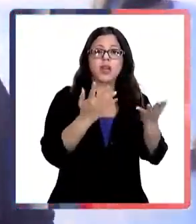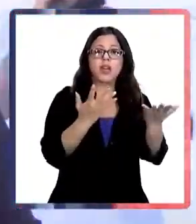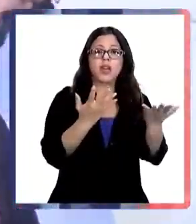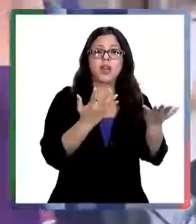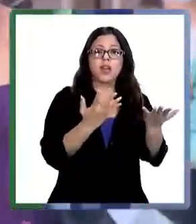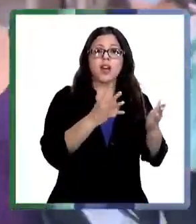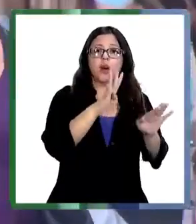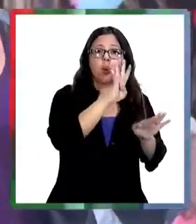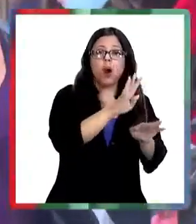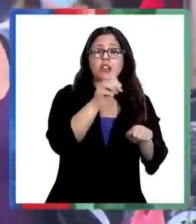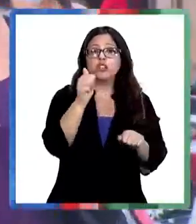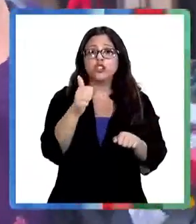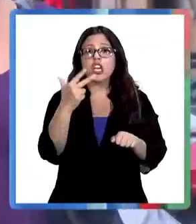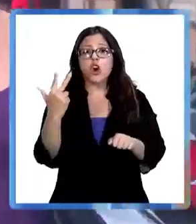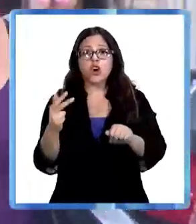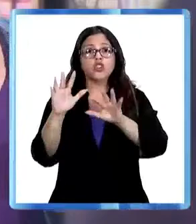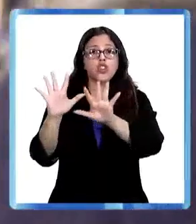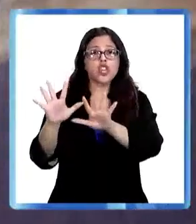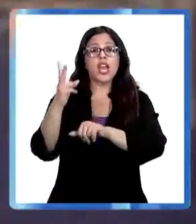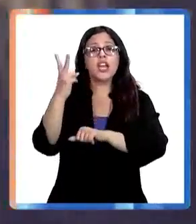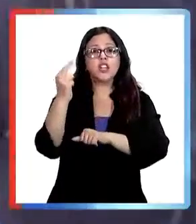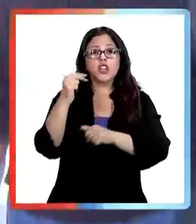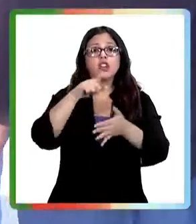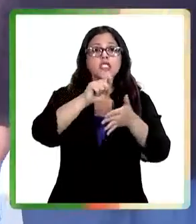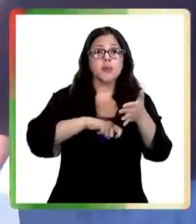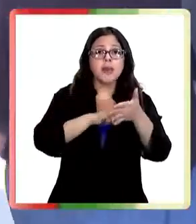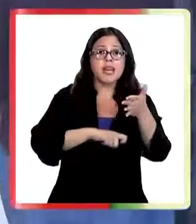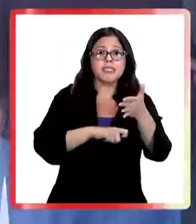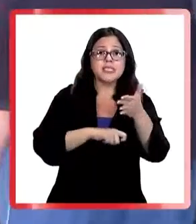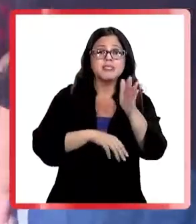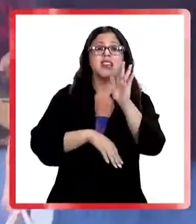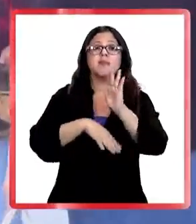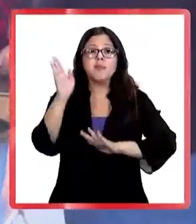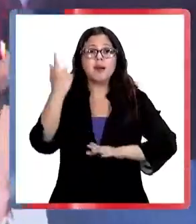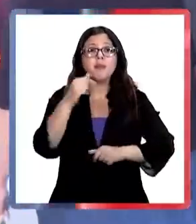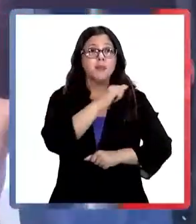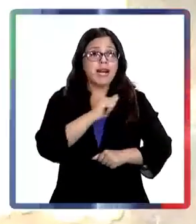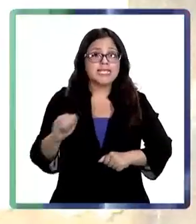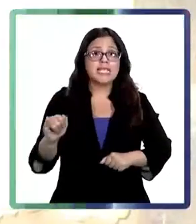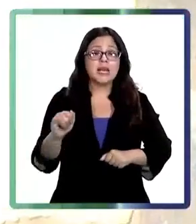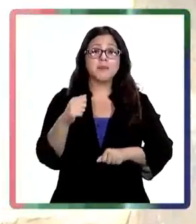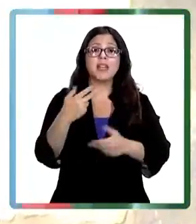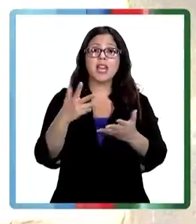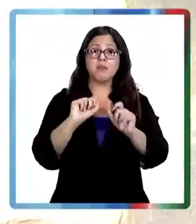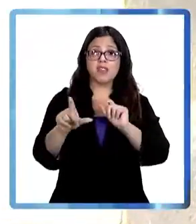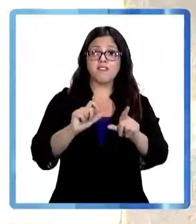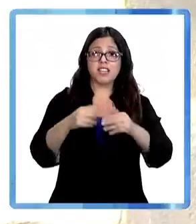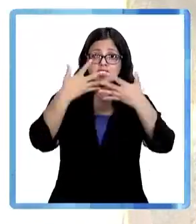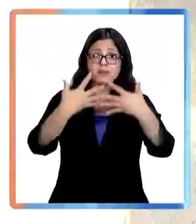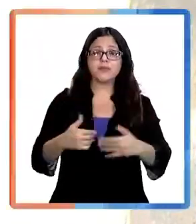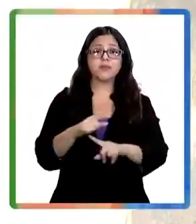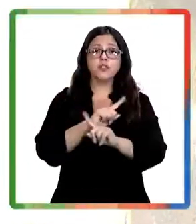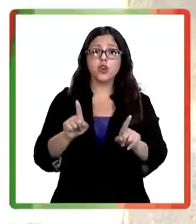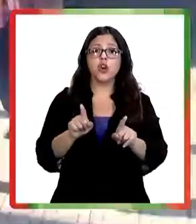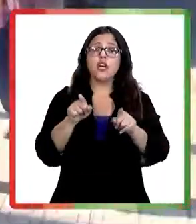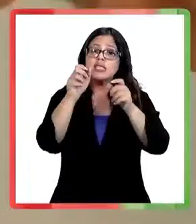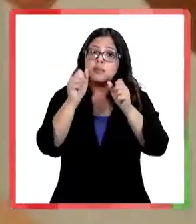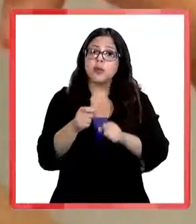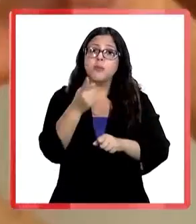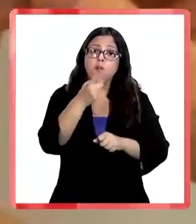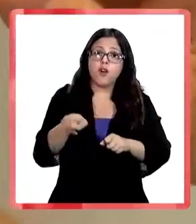8, 10, 12 meses, con el cuarto refuerzo aparentemente es mucho más, pero no es eterno, así que si tenemos la posibilidad